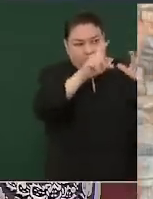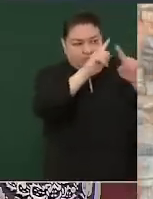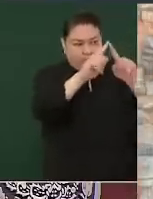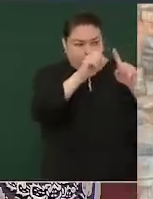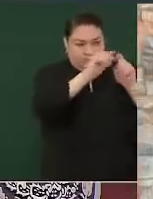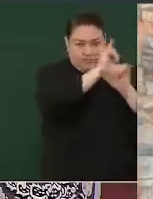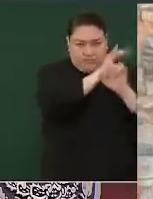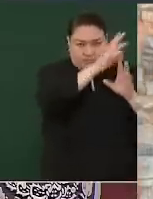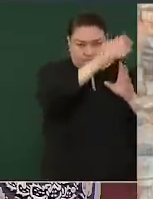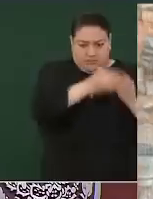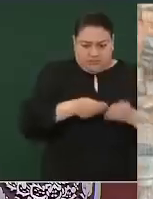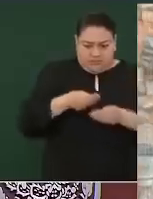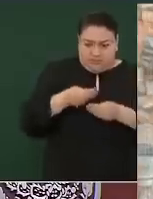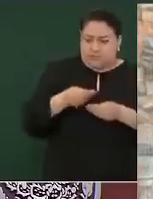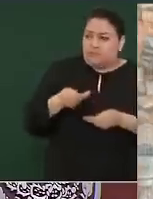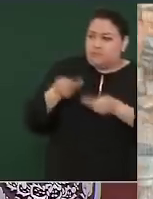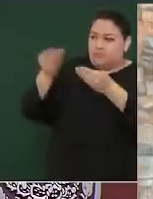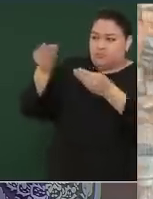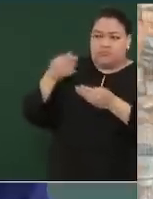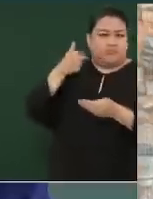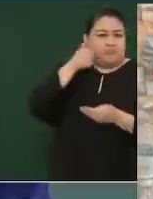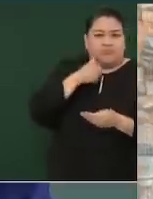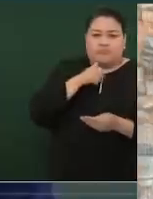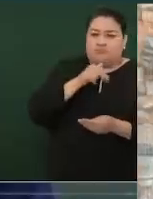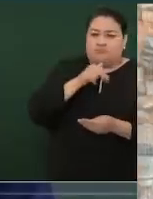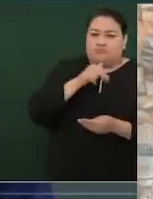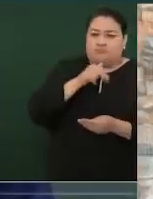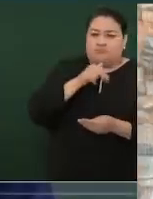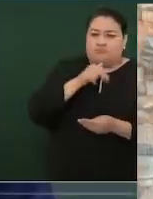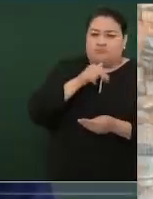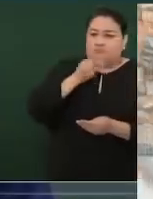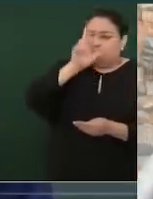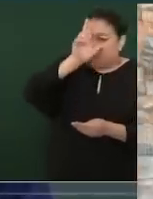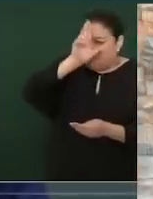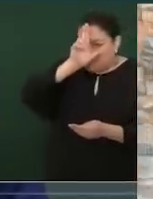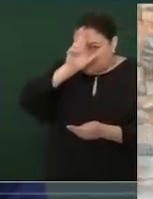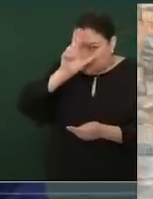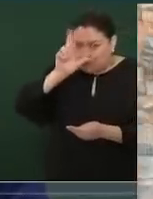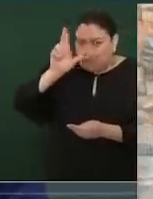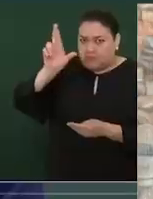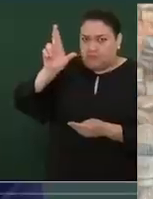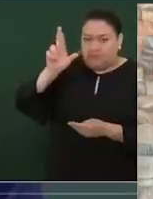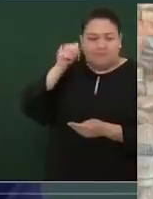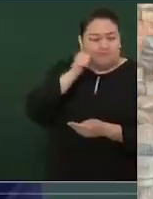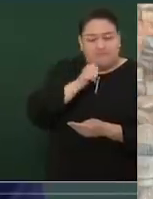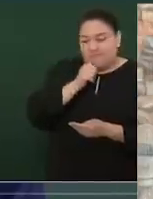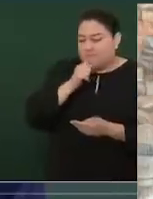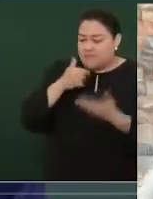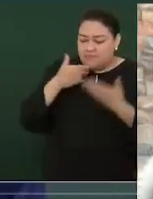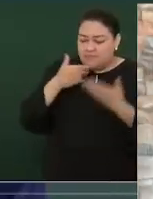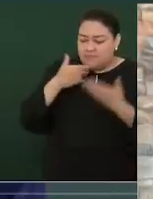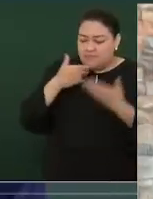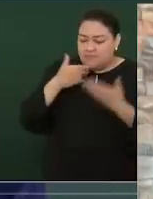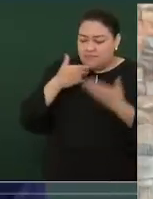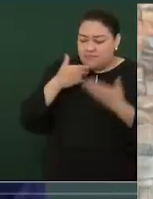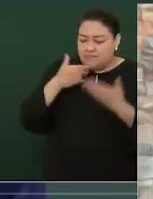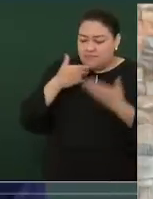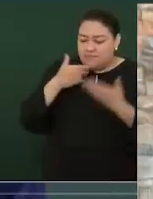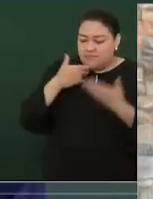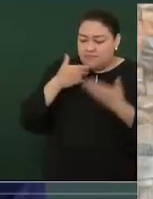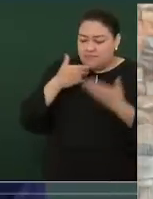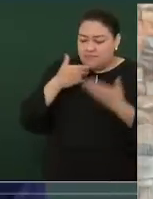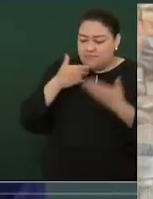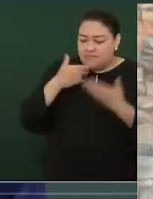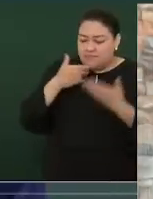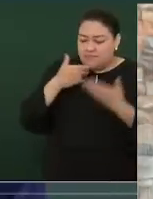de manera muy respetuosa mucho mucho muy respetuosa porque